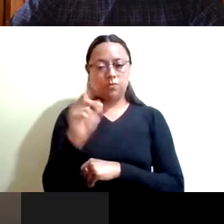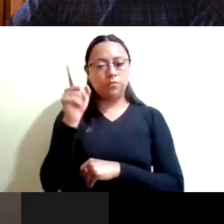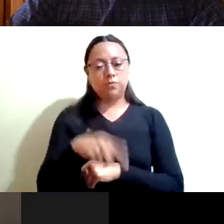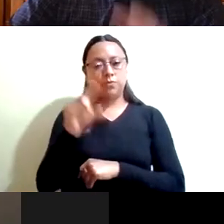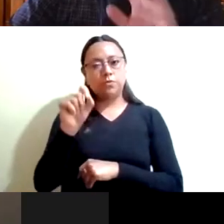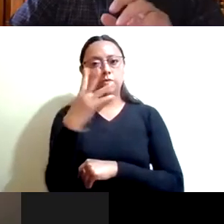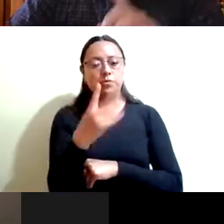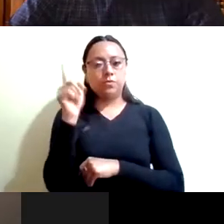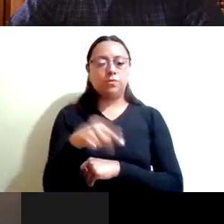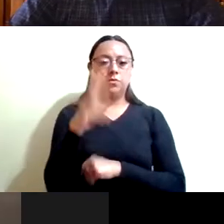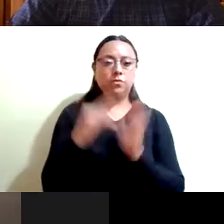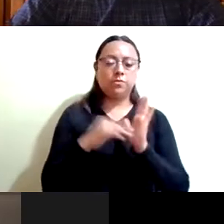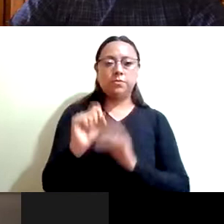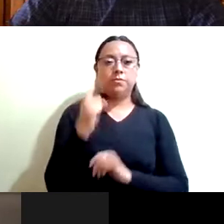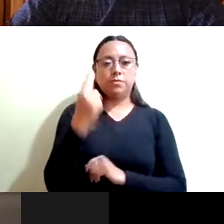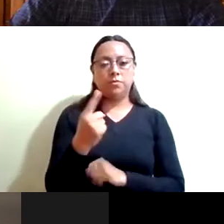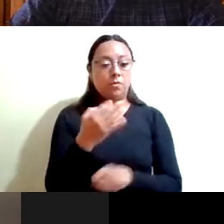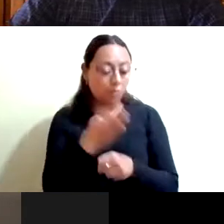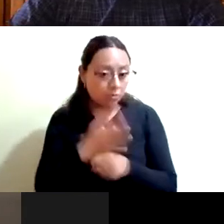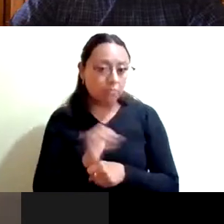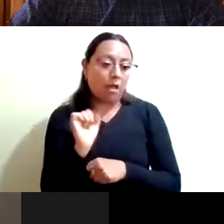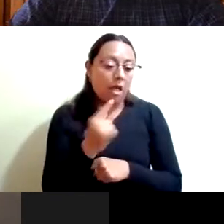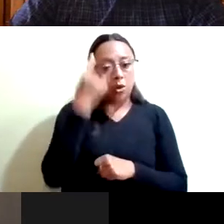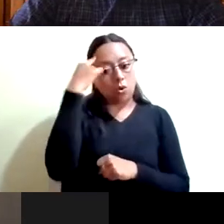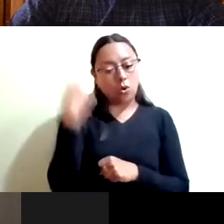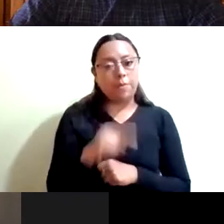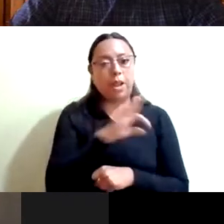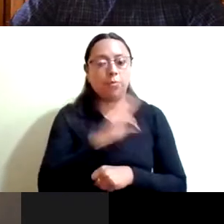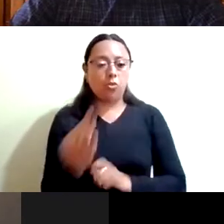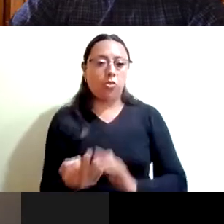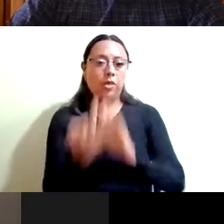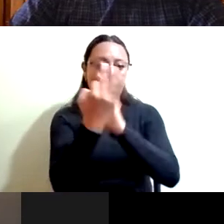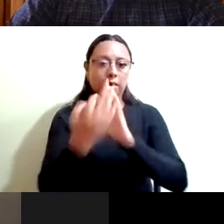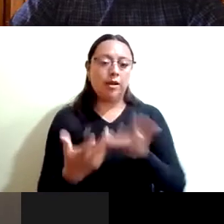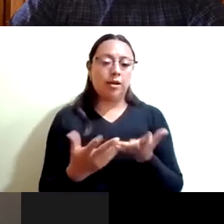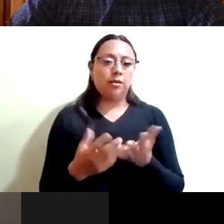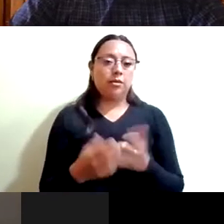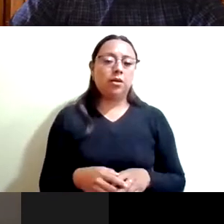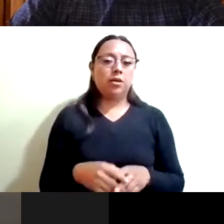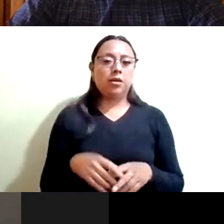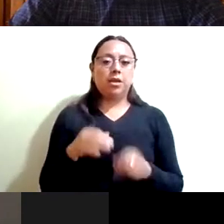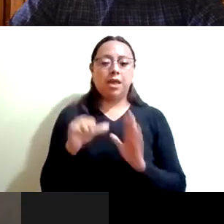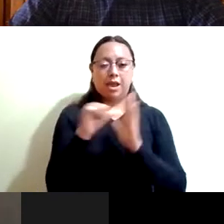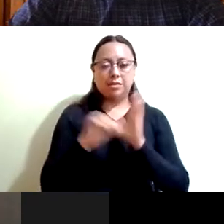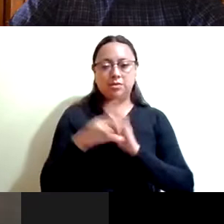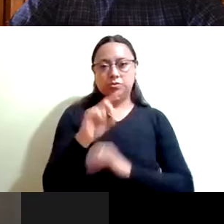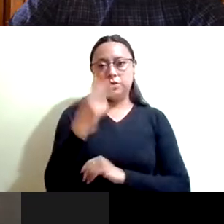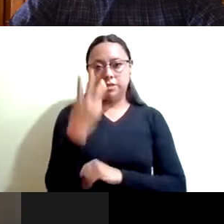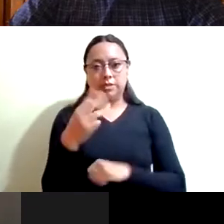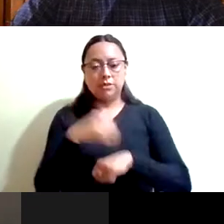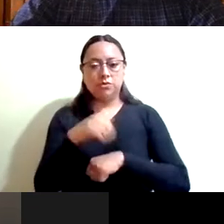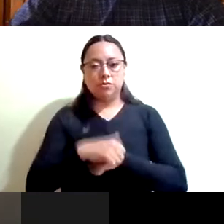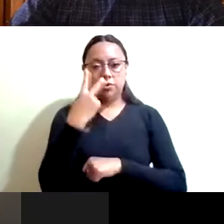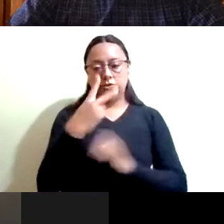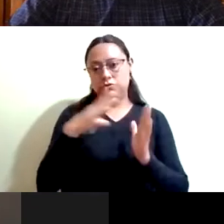2021, no existe justificación alguna para realizar las comparecencias a que se refieren los artículos 33, numeral 2 de la